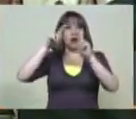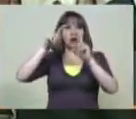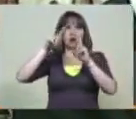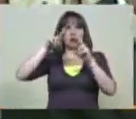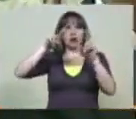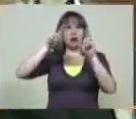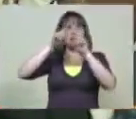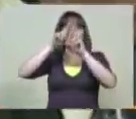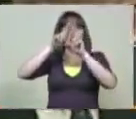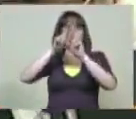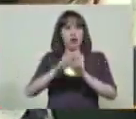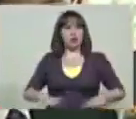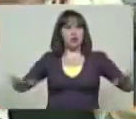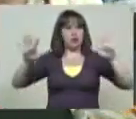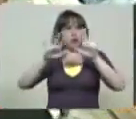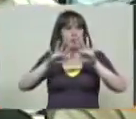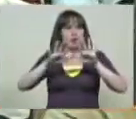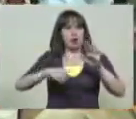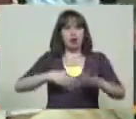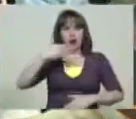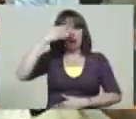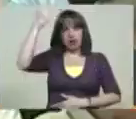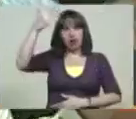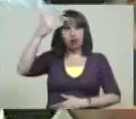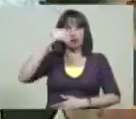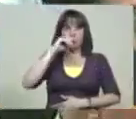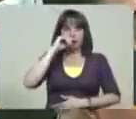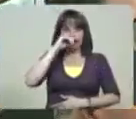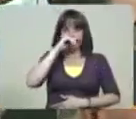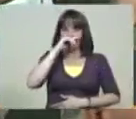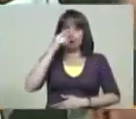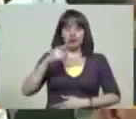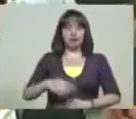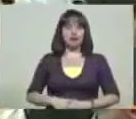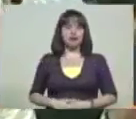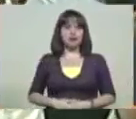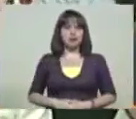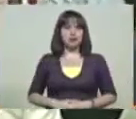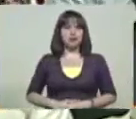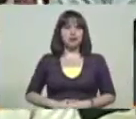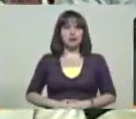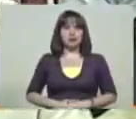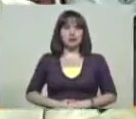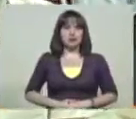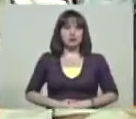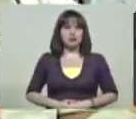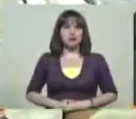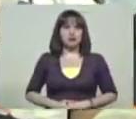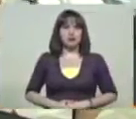que viva la república árabe saharaui la causa del pueblo saharaui